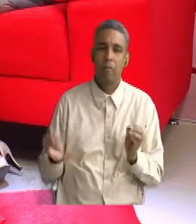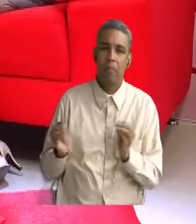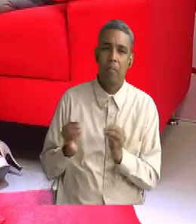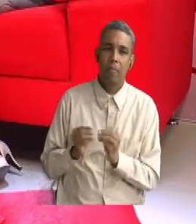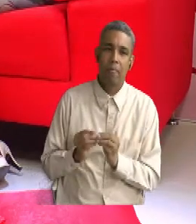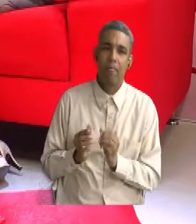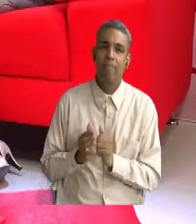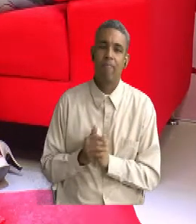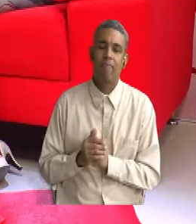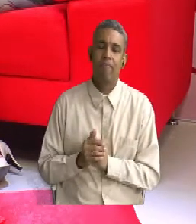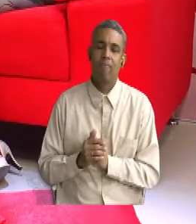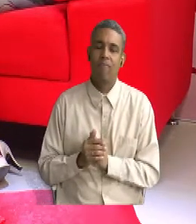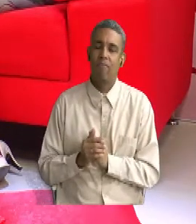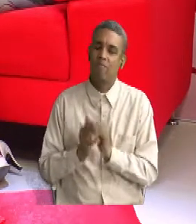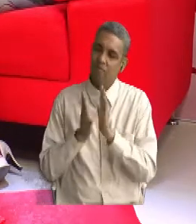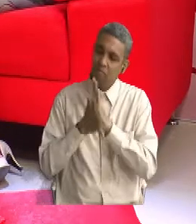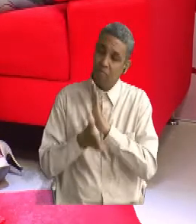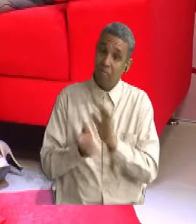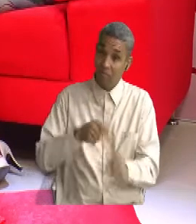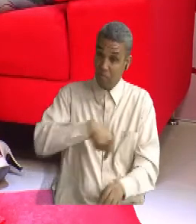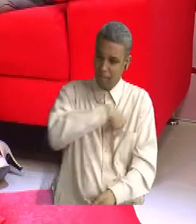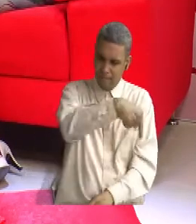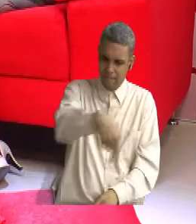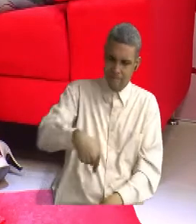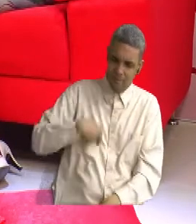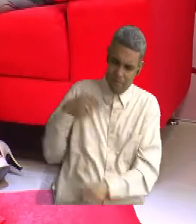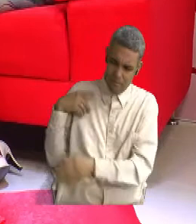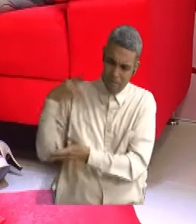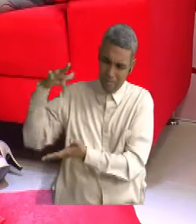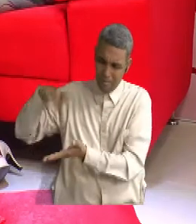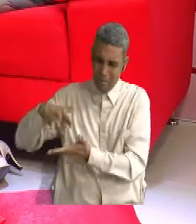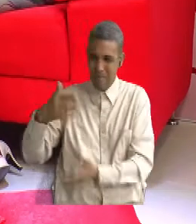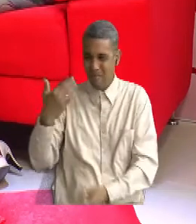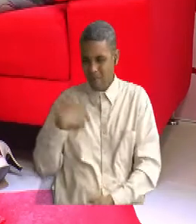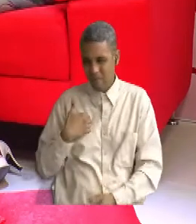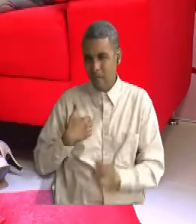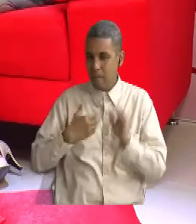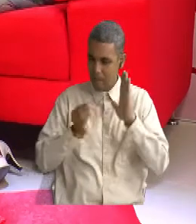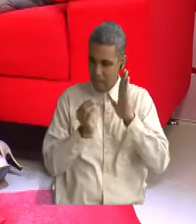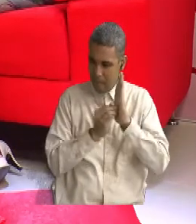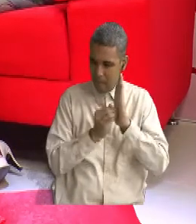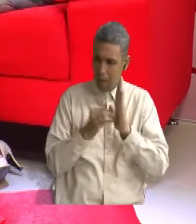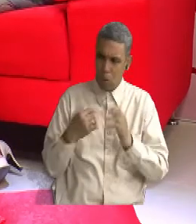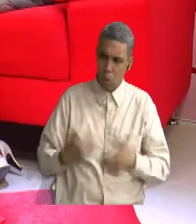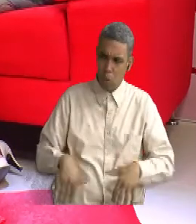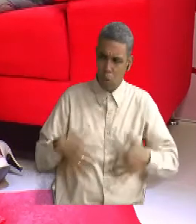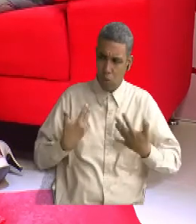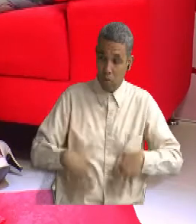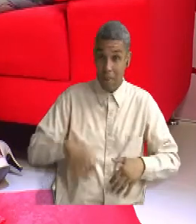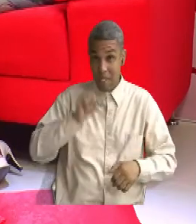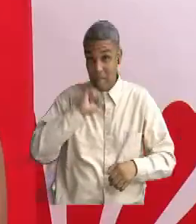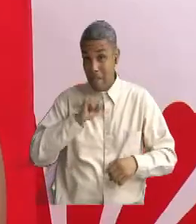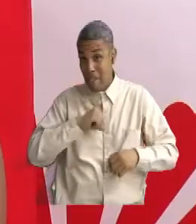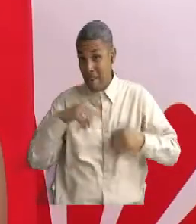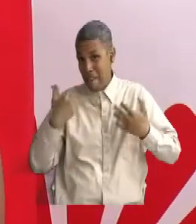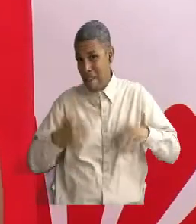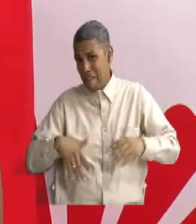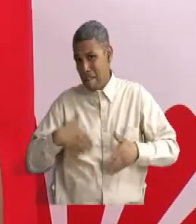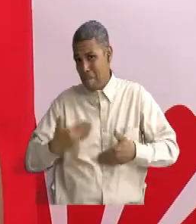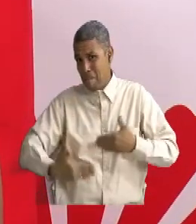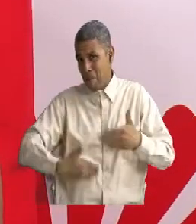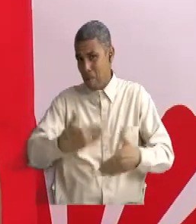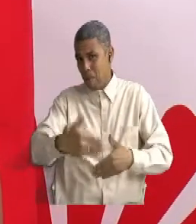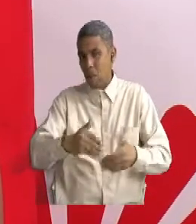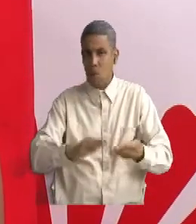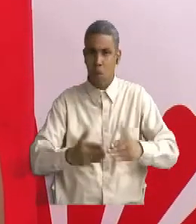porque nosotras que lo visitamos frecuentemente nos damos cuenta que está haciendo un boom en nuestra ciudad. Cuéntanos cómo